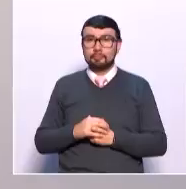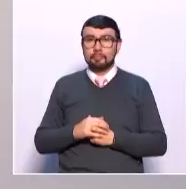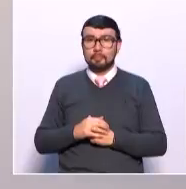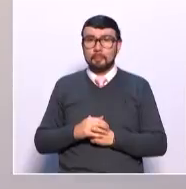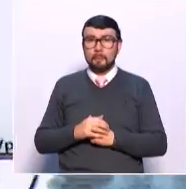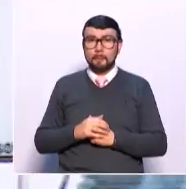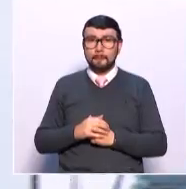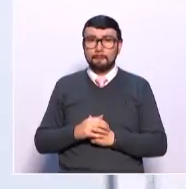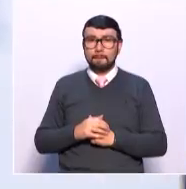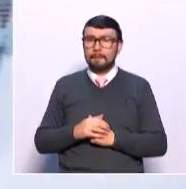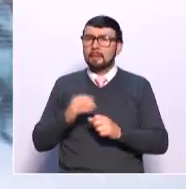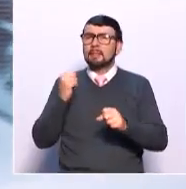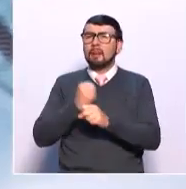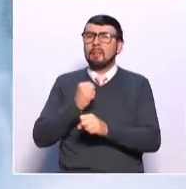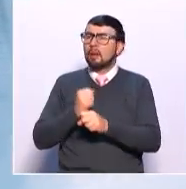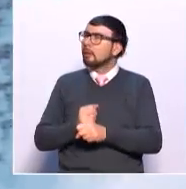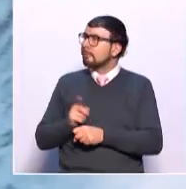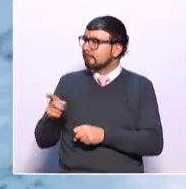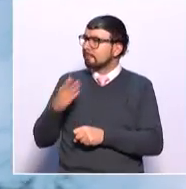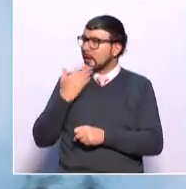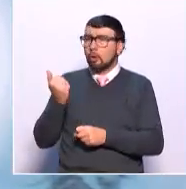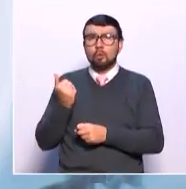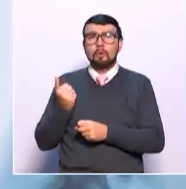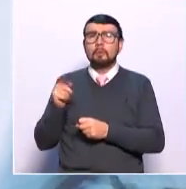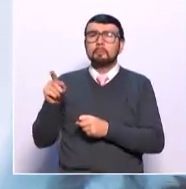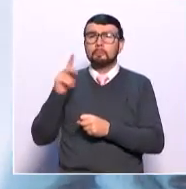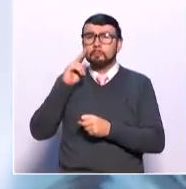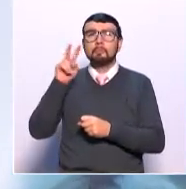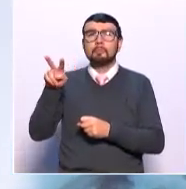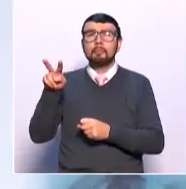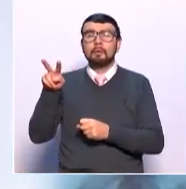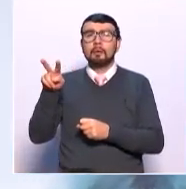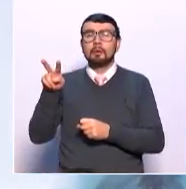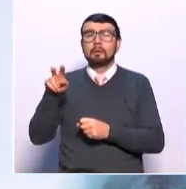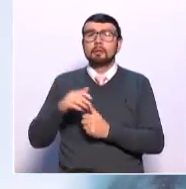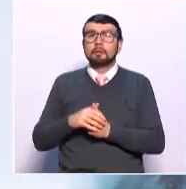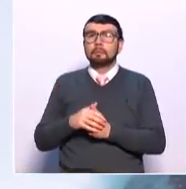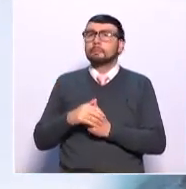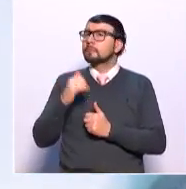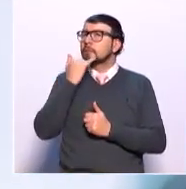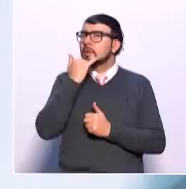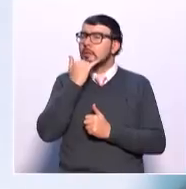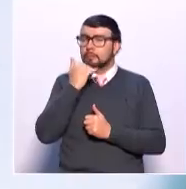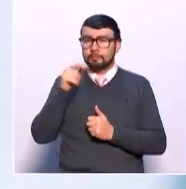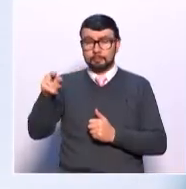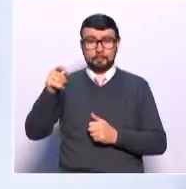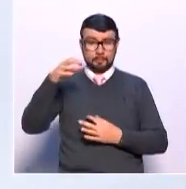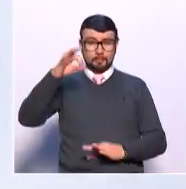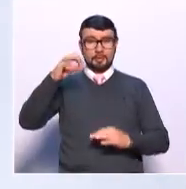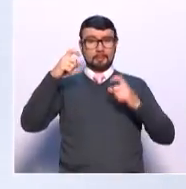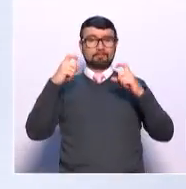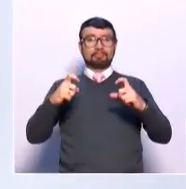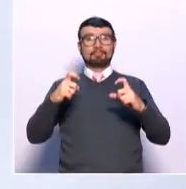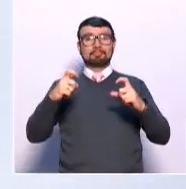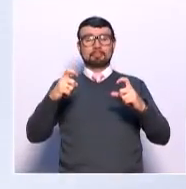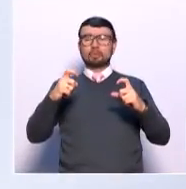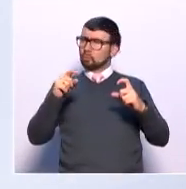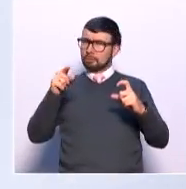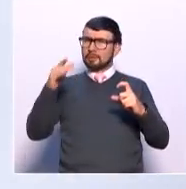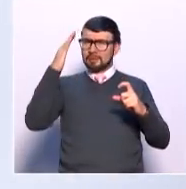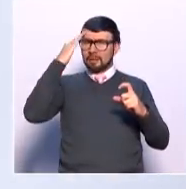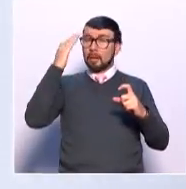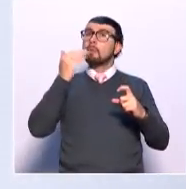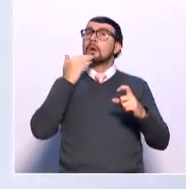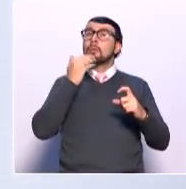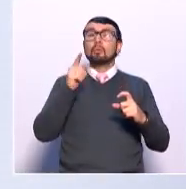trabajemos con esta mejor con esta imagen es 11 toma una radiografía usted deja porque cuando no